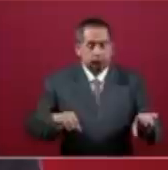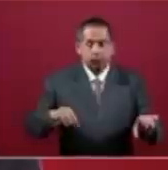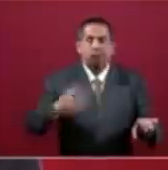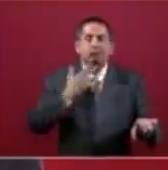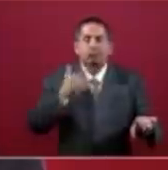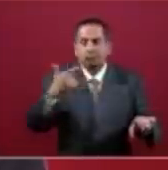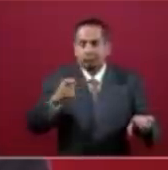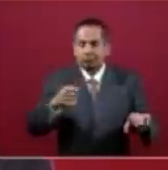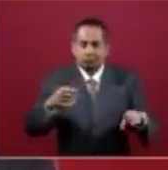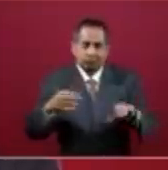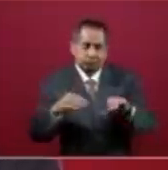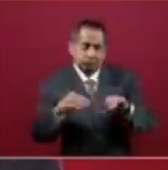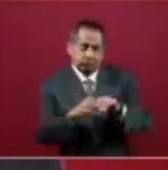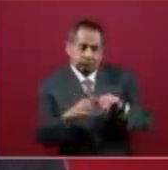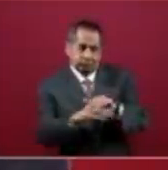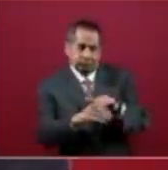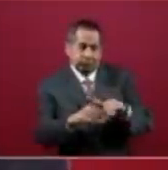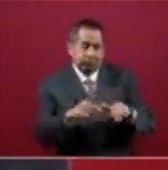donde